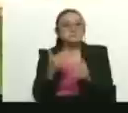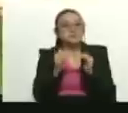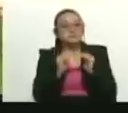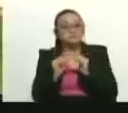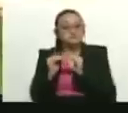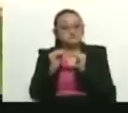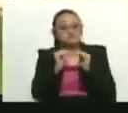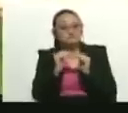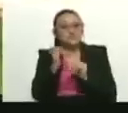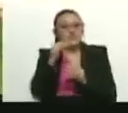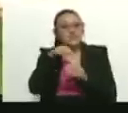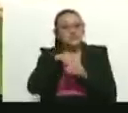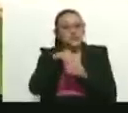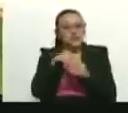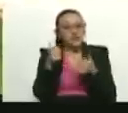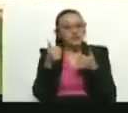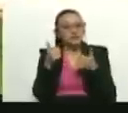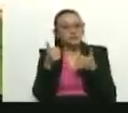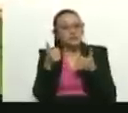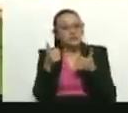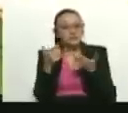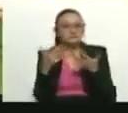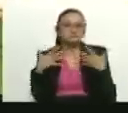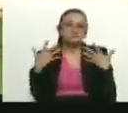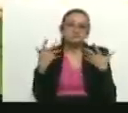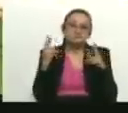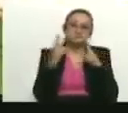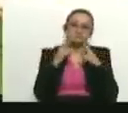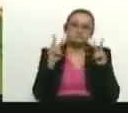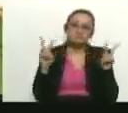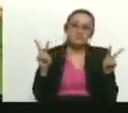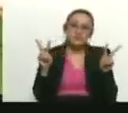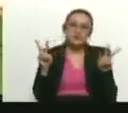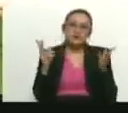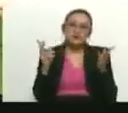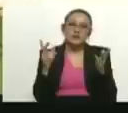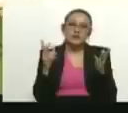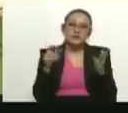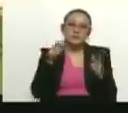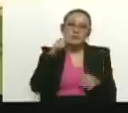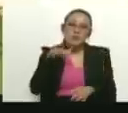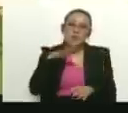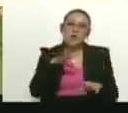de equilibrio interno, necesario que el pueblo asume como consenso también.